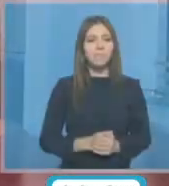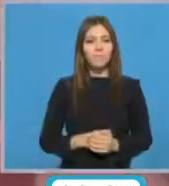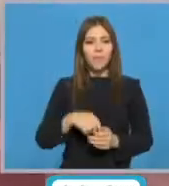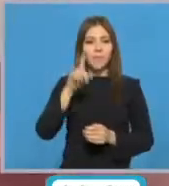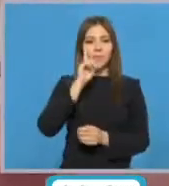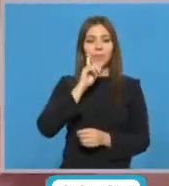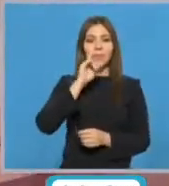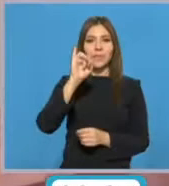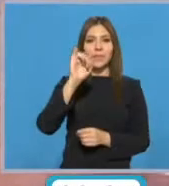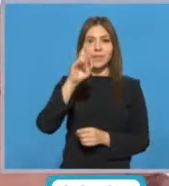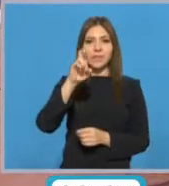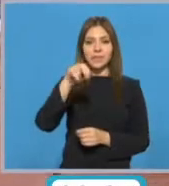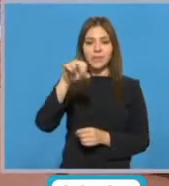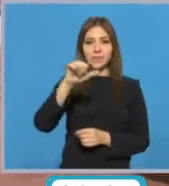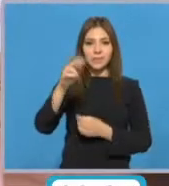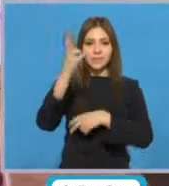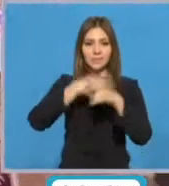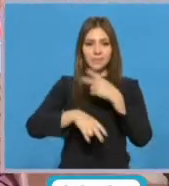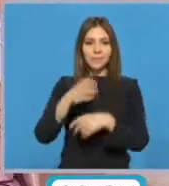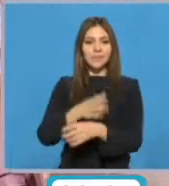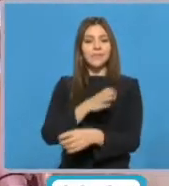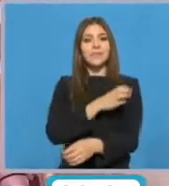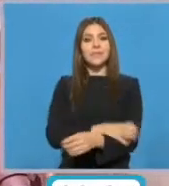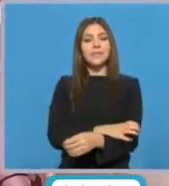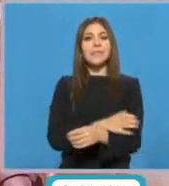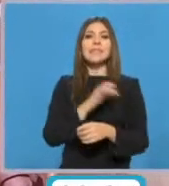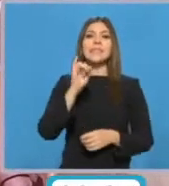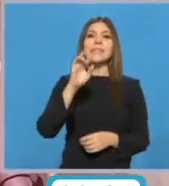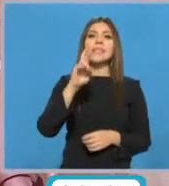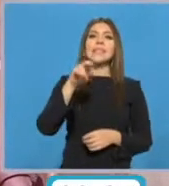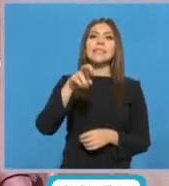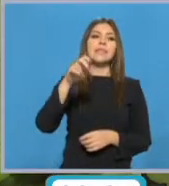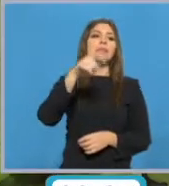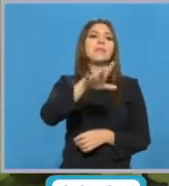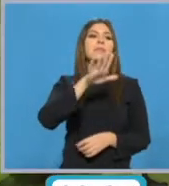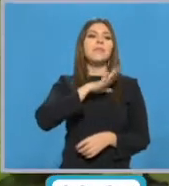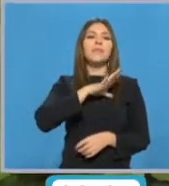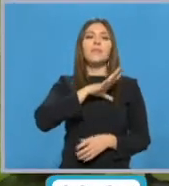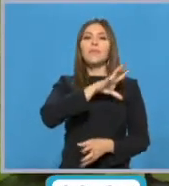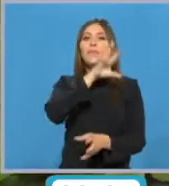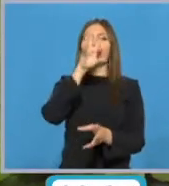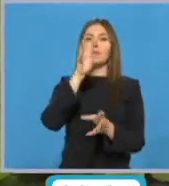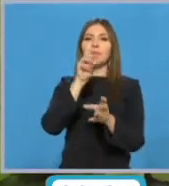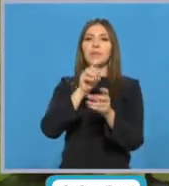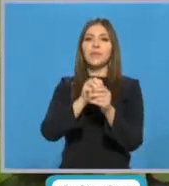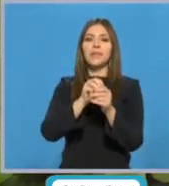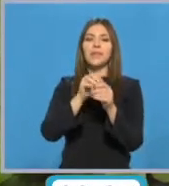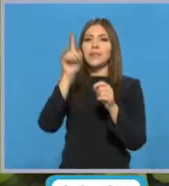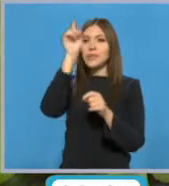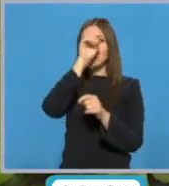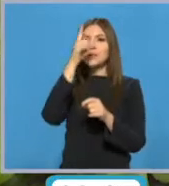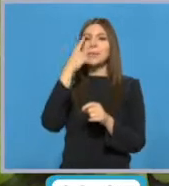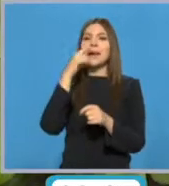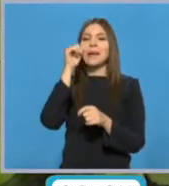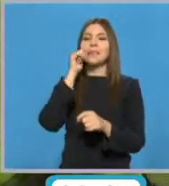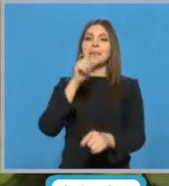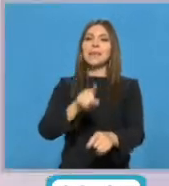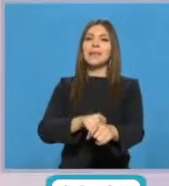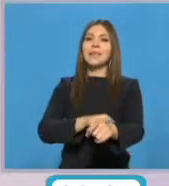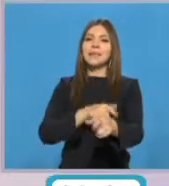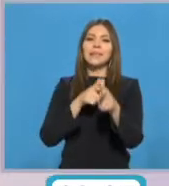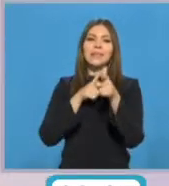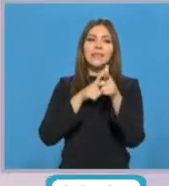Irene Moreno nos acompaña en esta mañana. Irene, que definitivamente tiene la receta de la eterna belleza. Ay, amiga.